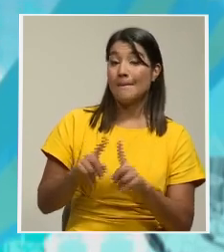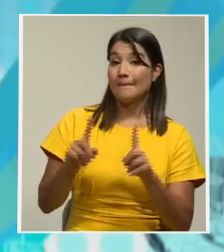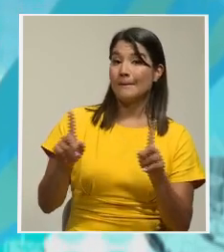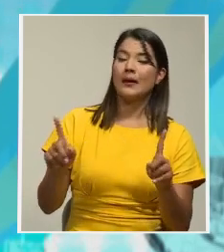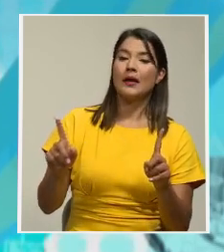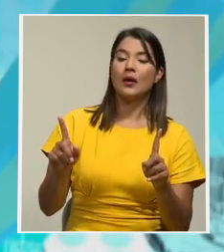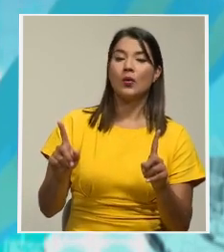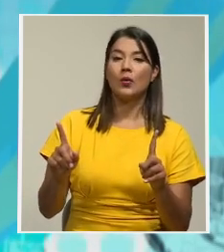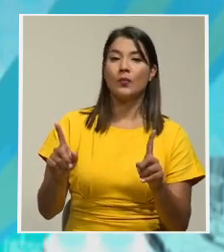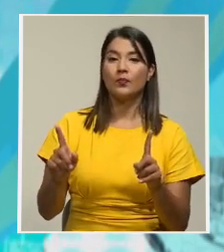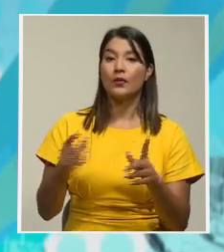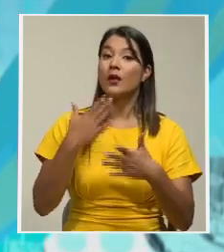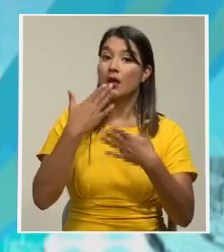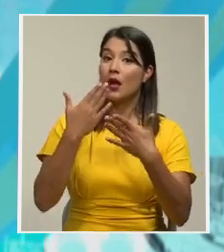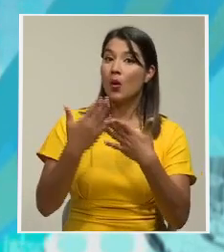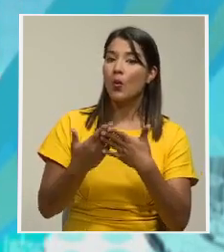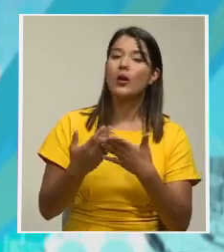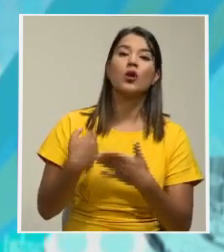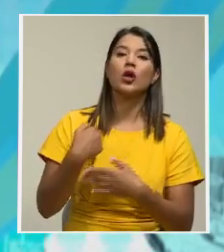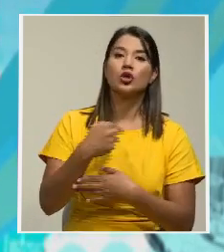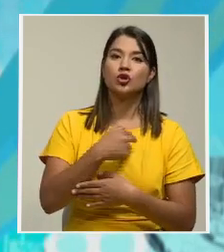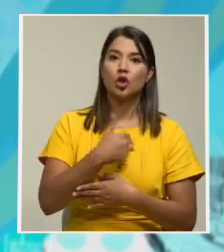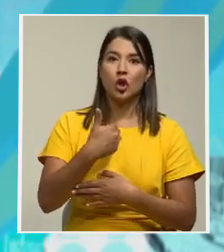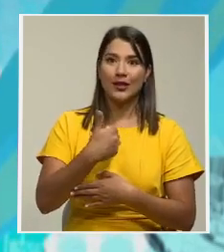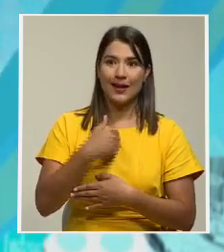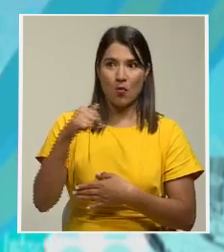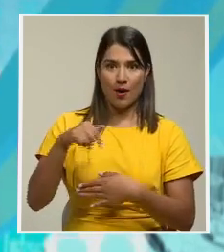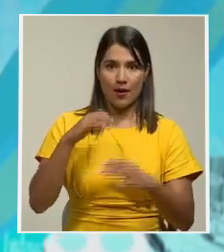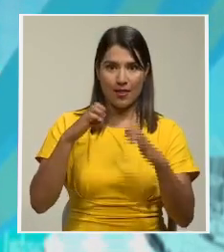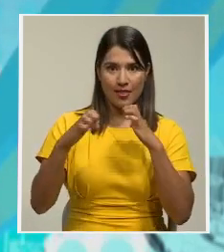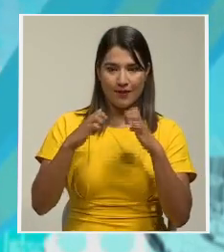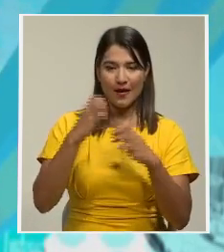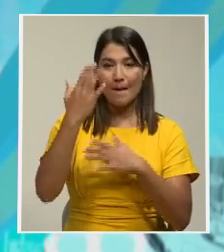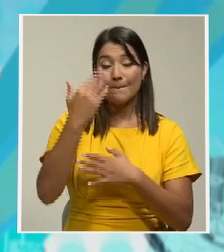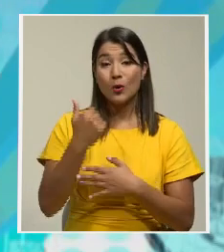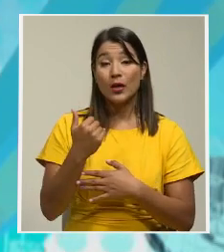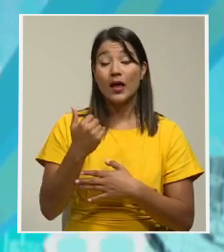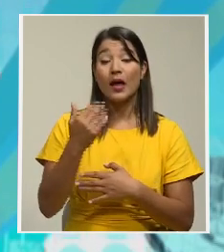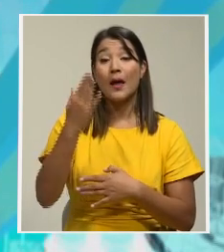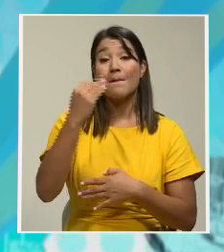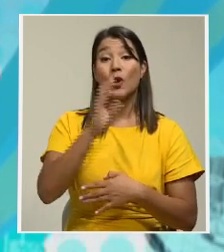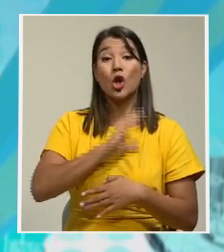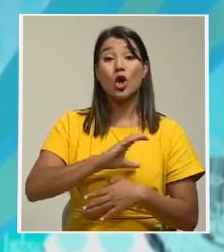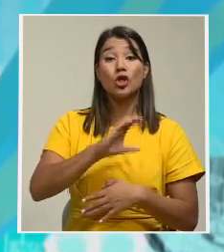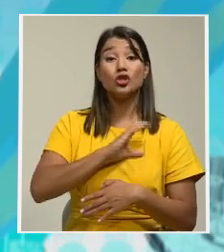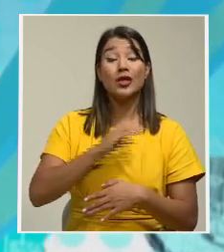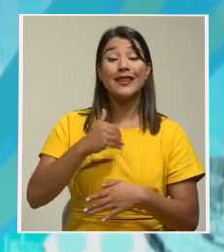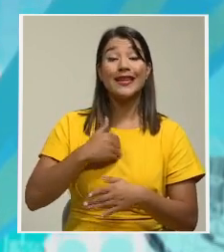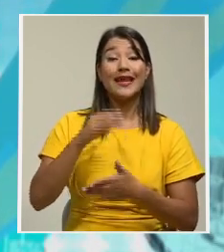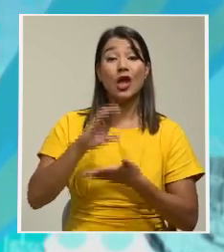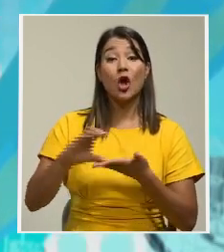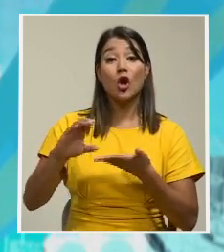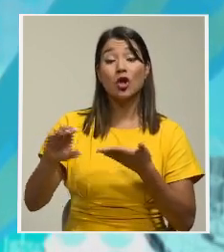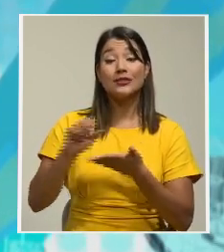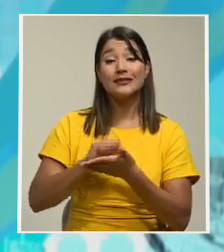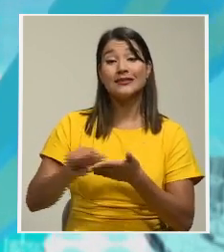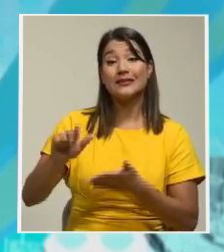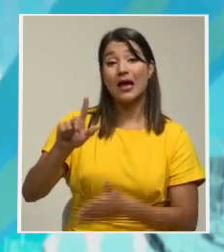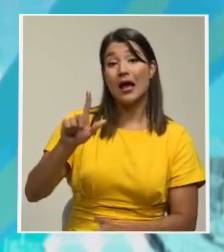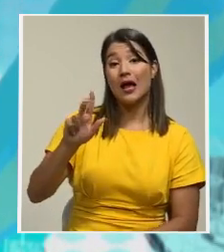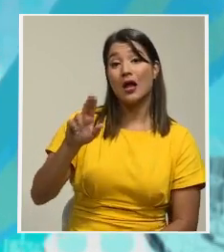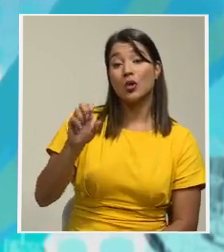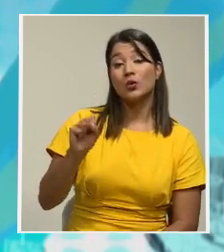y es, bueno, qué bueno que tenemos este espacio, porque la condición del Colegio San Luis Gonzaga es una condición